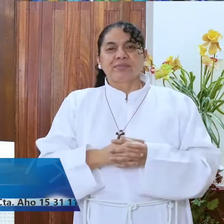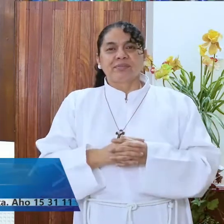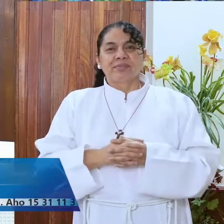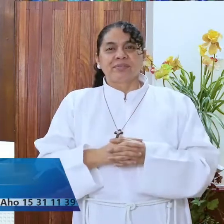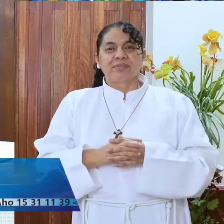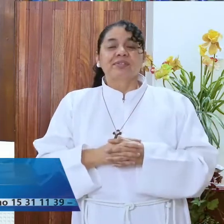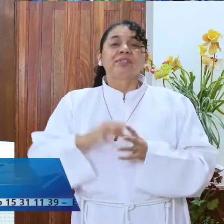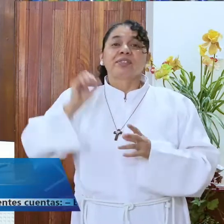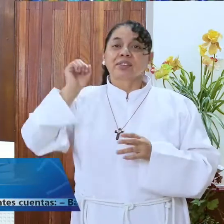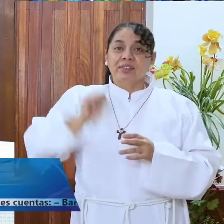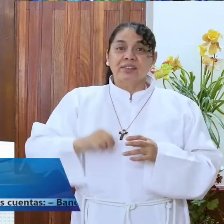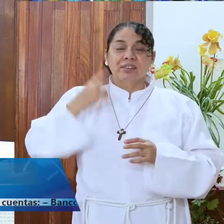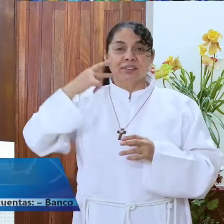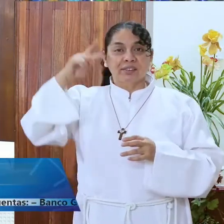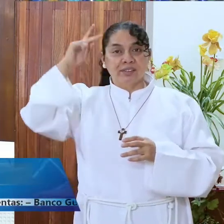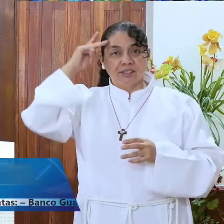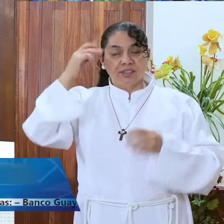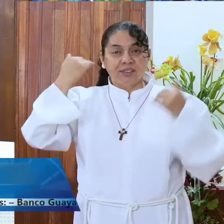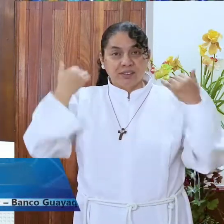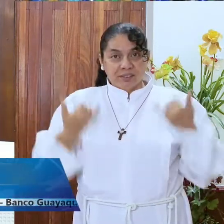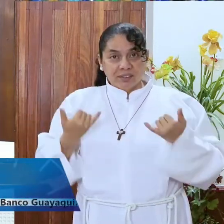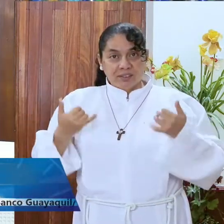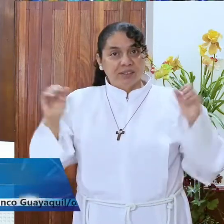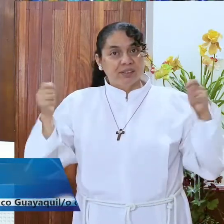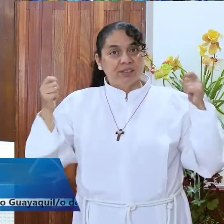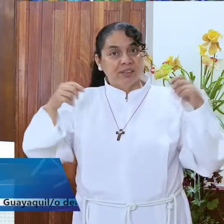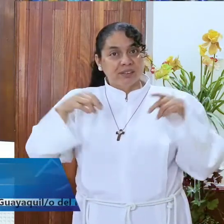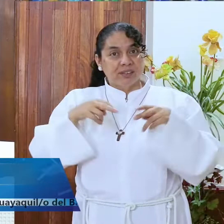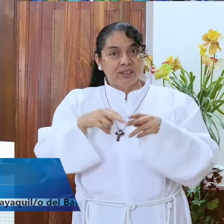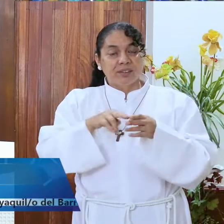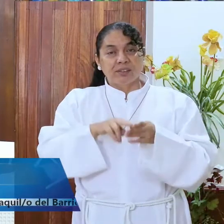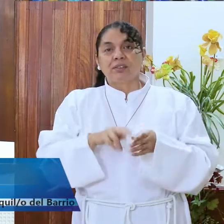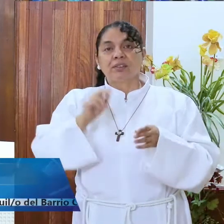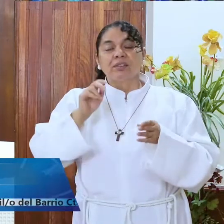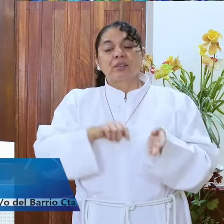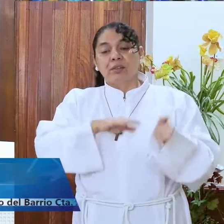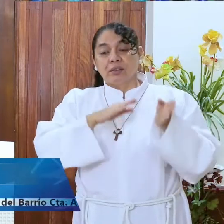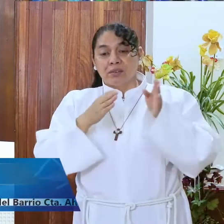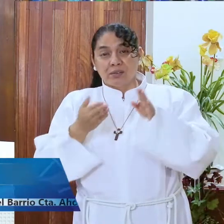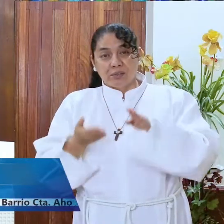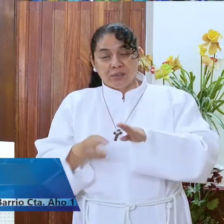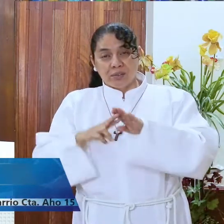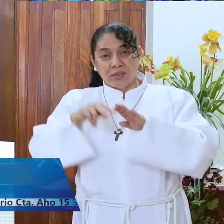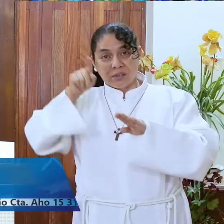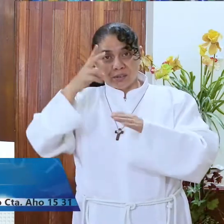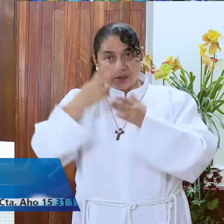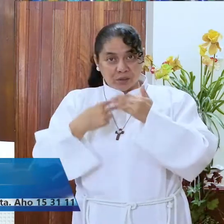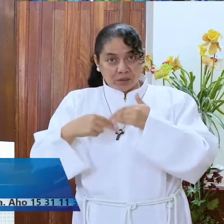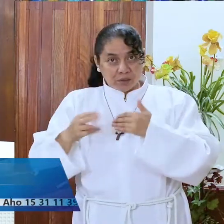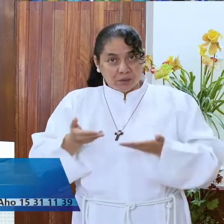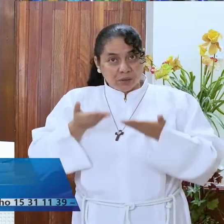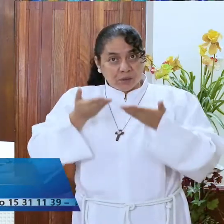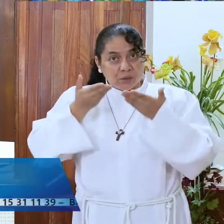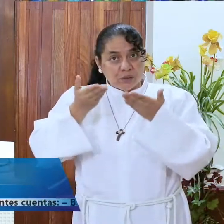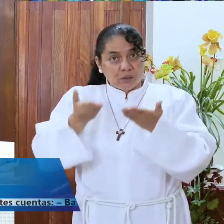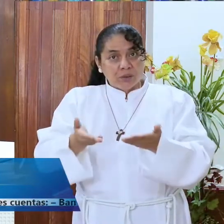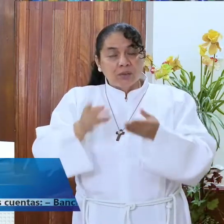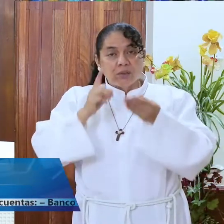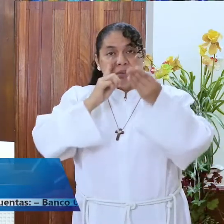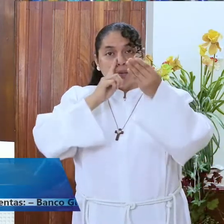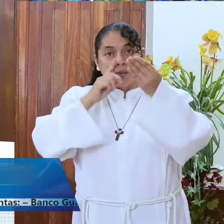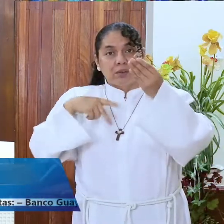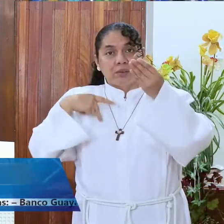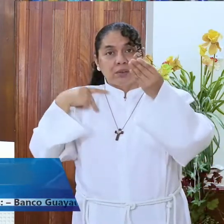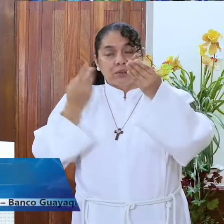así pues padre al celebrar ahora el memorial de la muerte y resurrección de tu hijo te ofrecemos el pan de vida y el